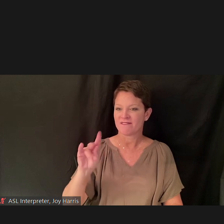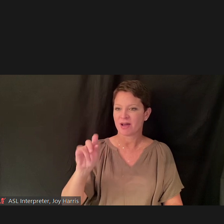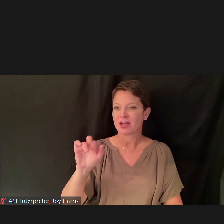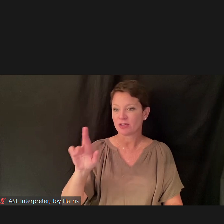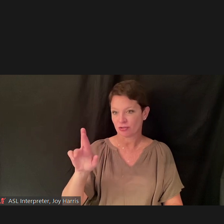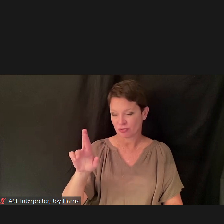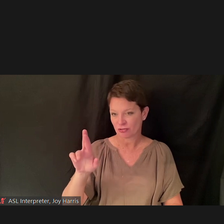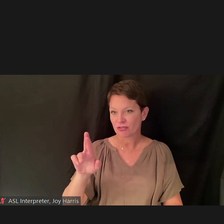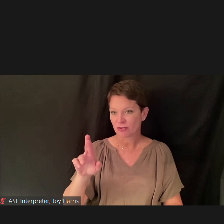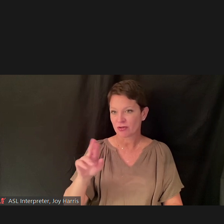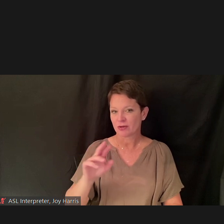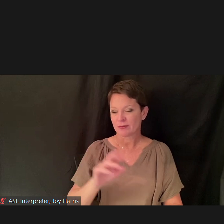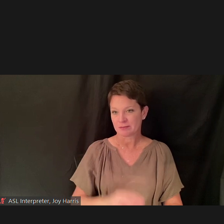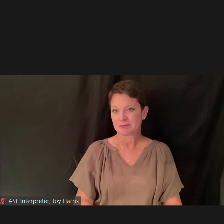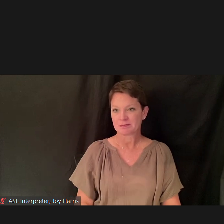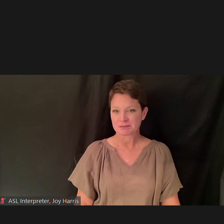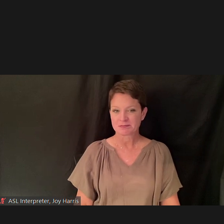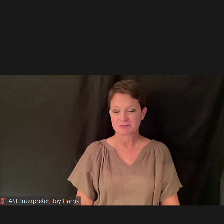Y aquí es